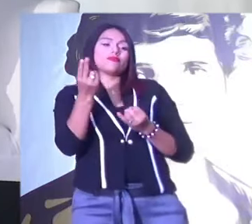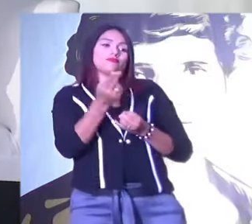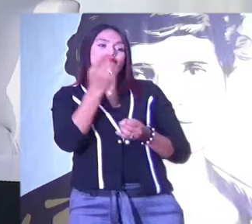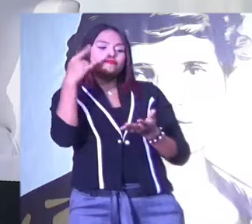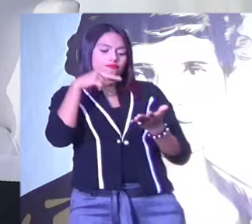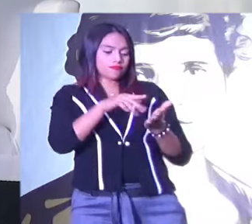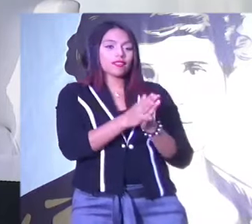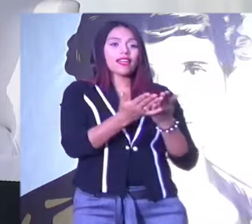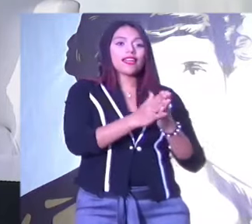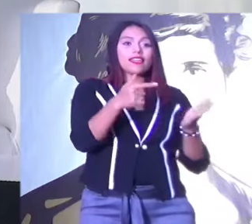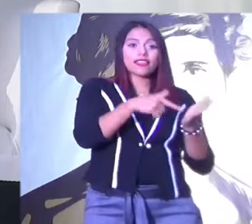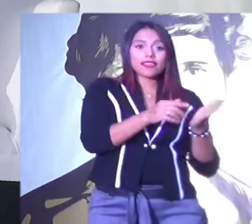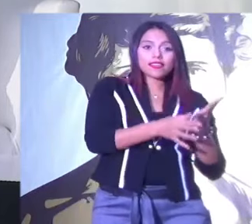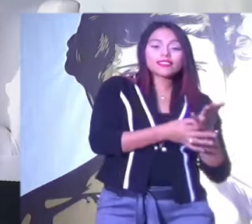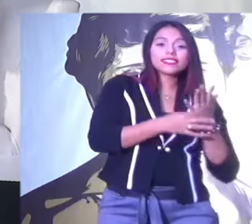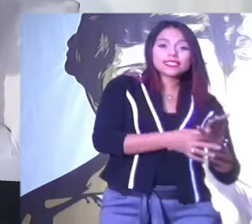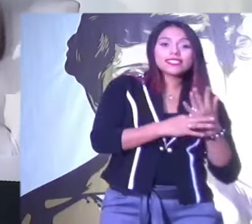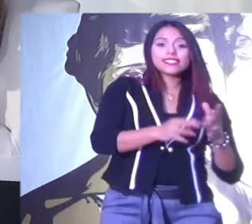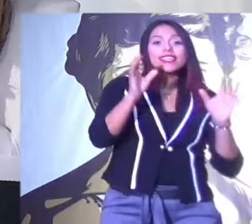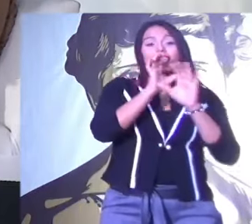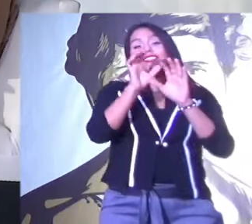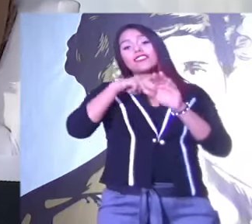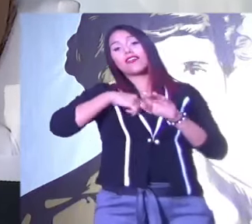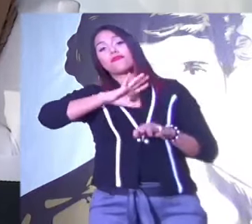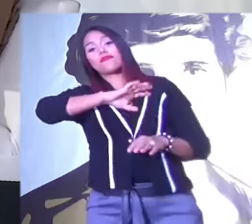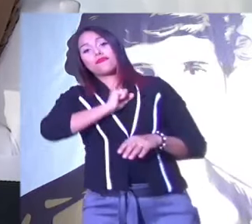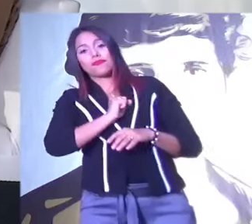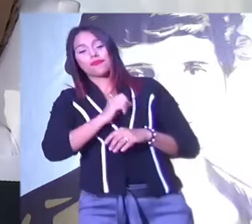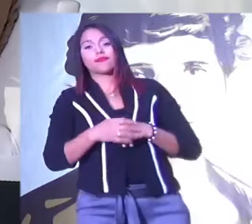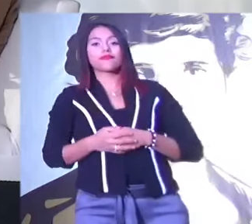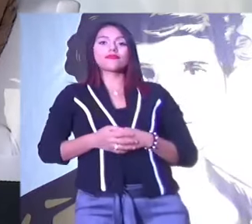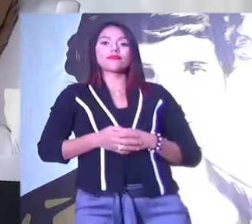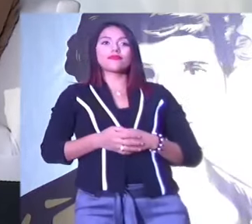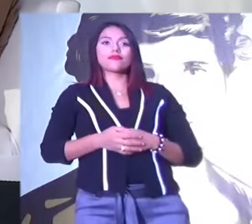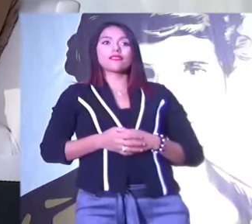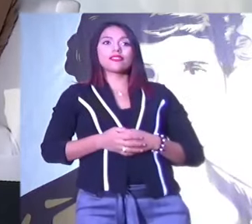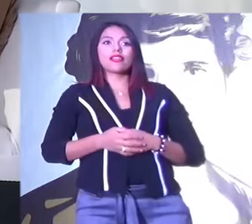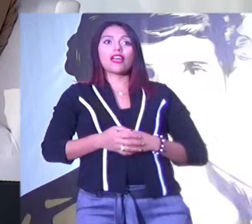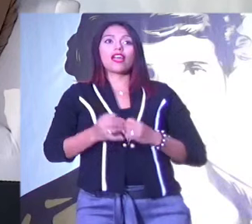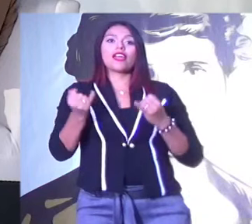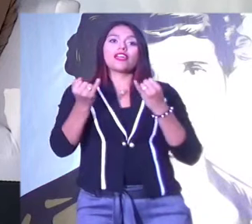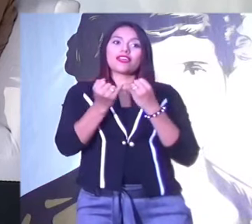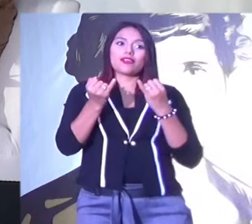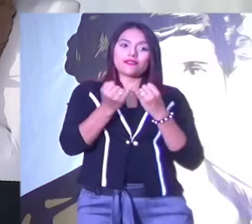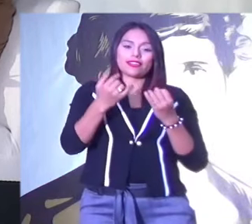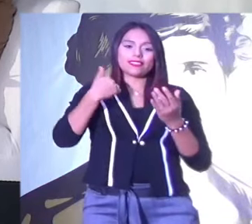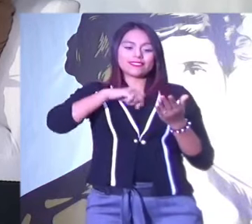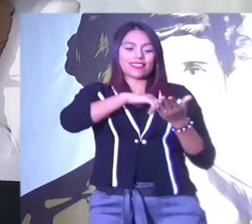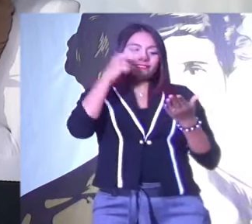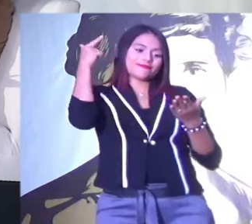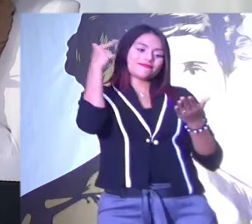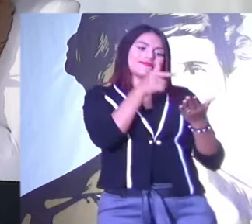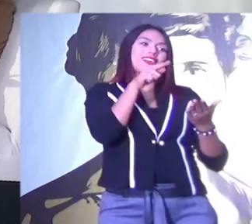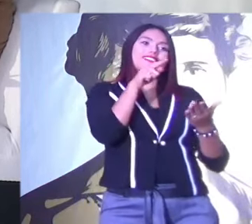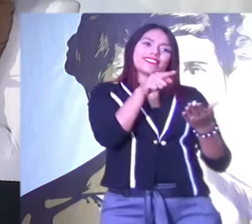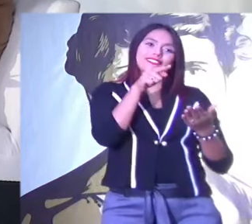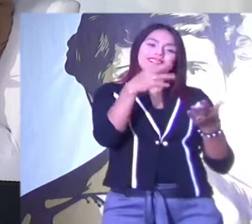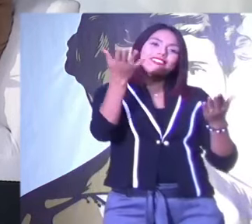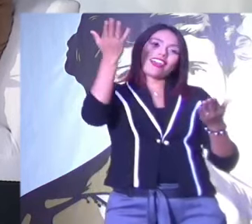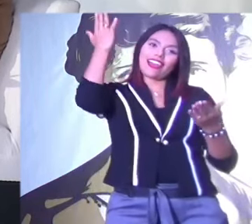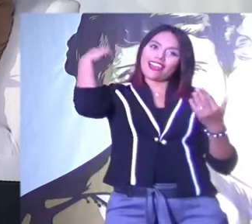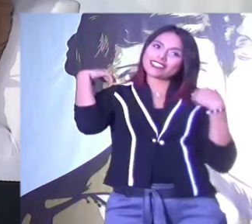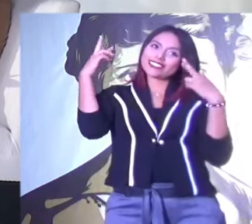ahí mezclada en las historias. También se ve mucho tus años de maestro de literatura, ¿no? Es una cosa que me sucede